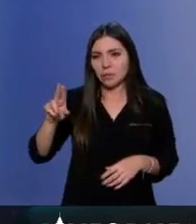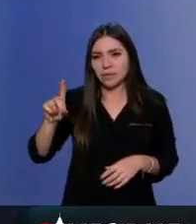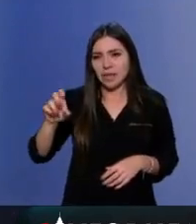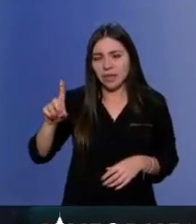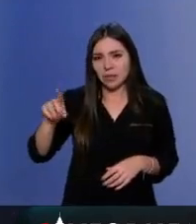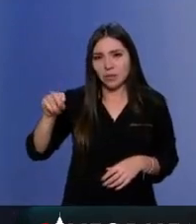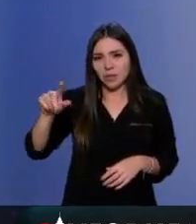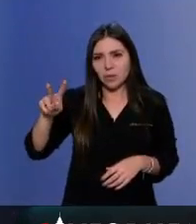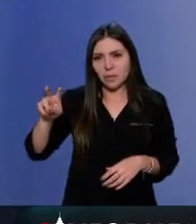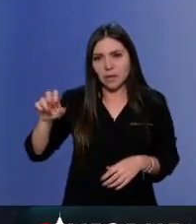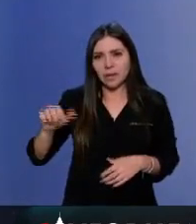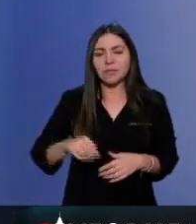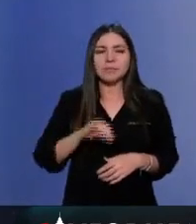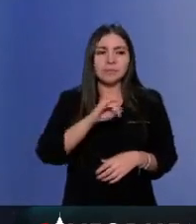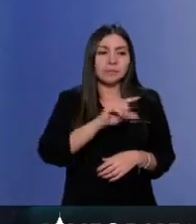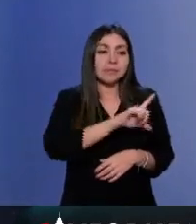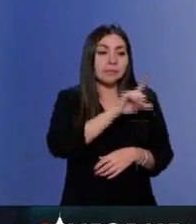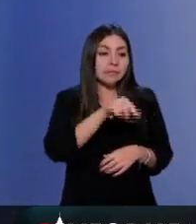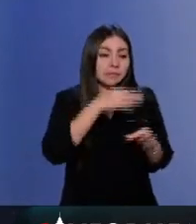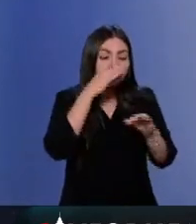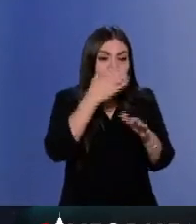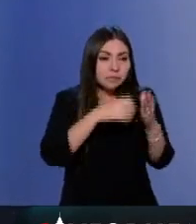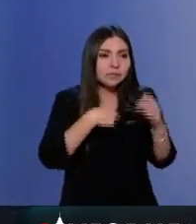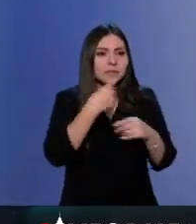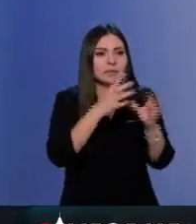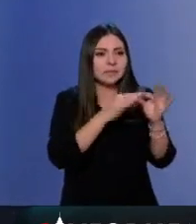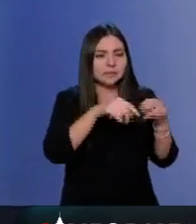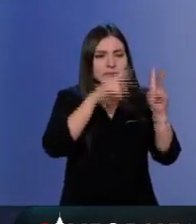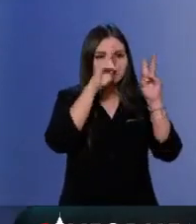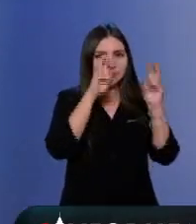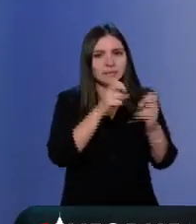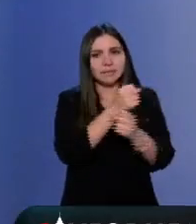después de tu noticiario, vamos a hablar sobre esto. Muy bien. Te agradezco. Un abrazo, Azul. Abrazote, querido.